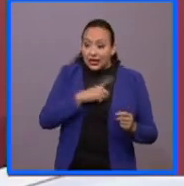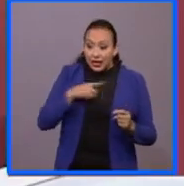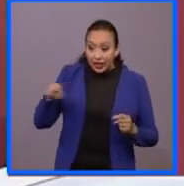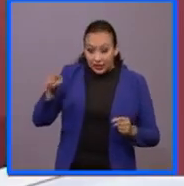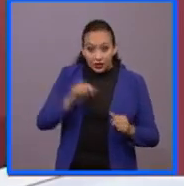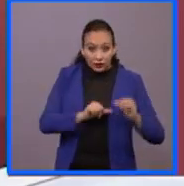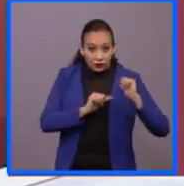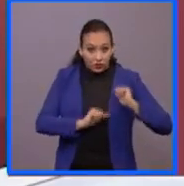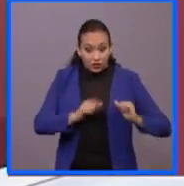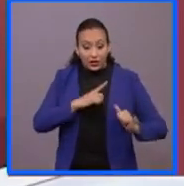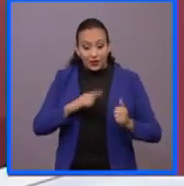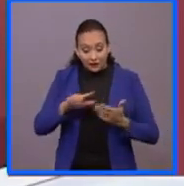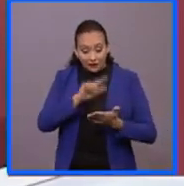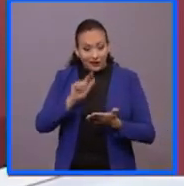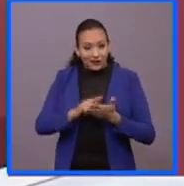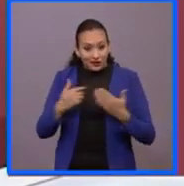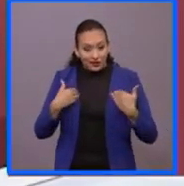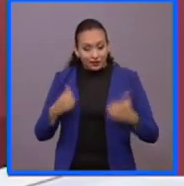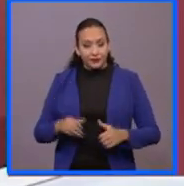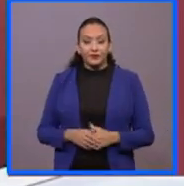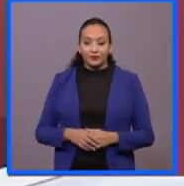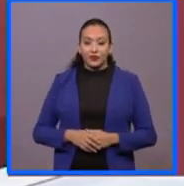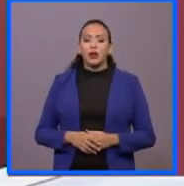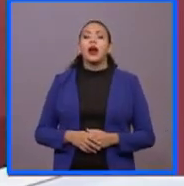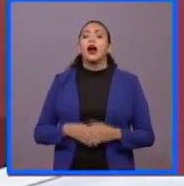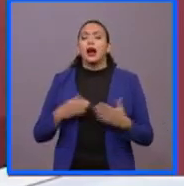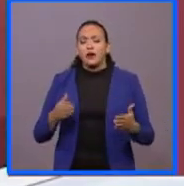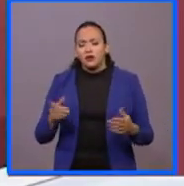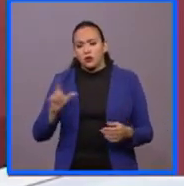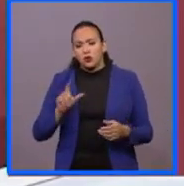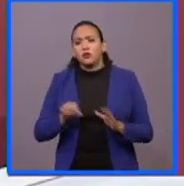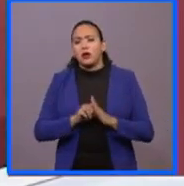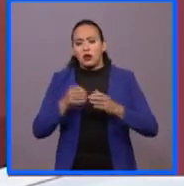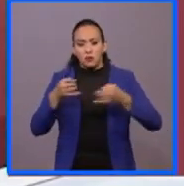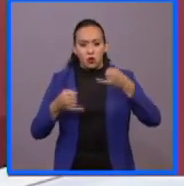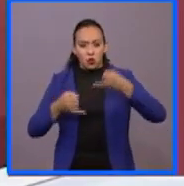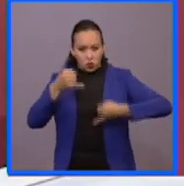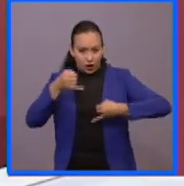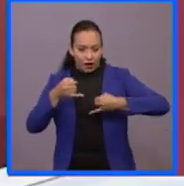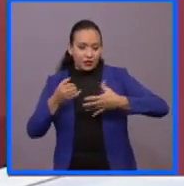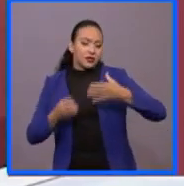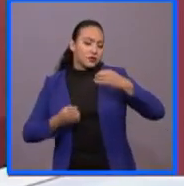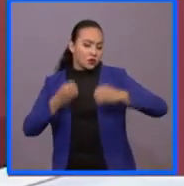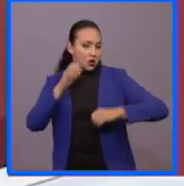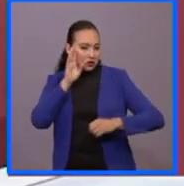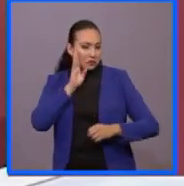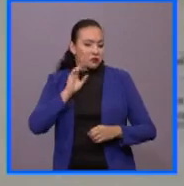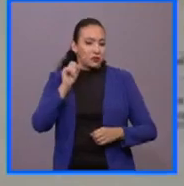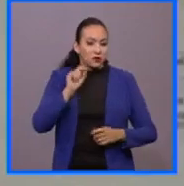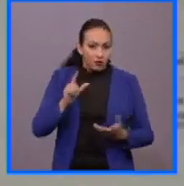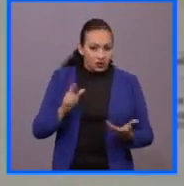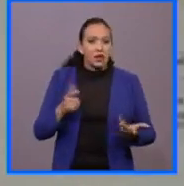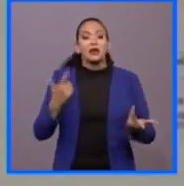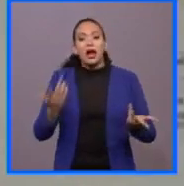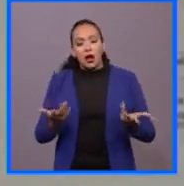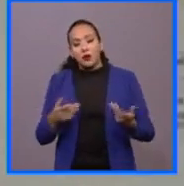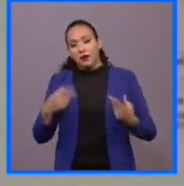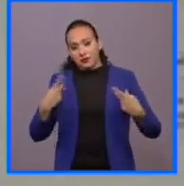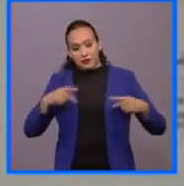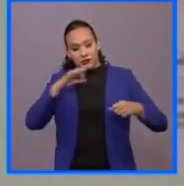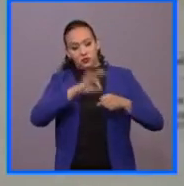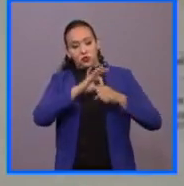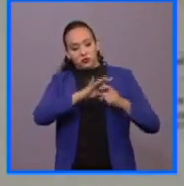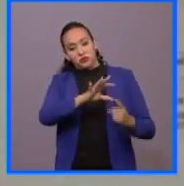constitucionales. El jurista destacó que la legitimidad de quienes imparten justicia no solo depende de su elección por la ciudadanía,